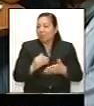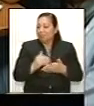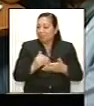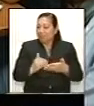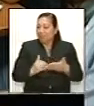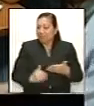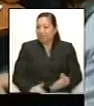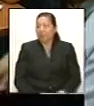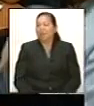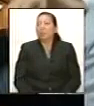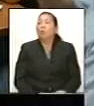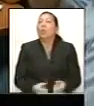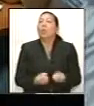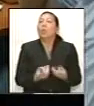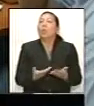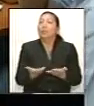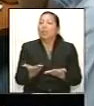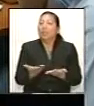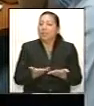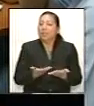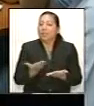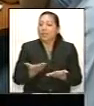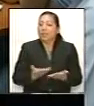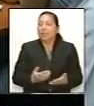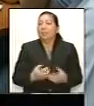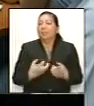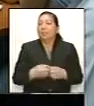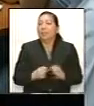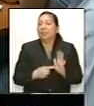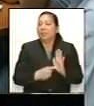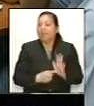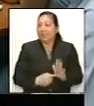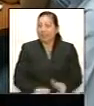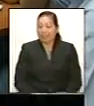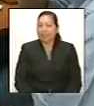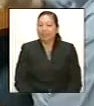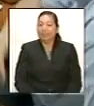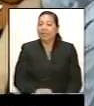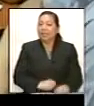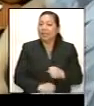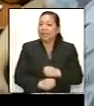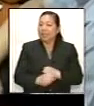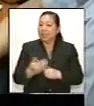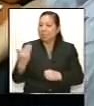específica de cuánto se ha registrado en el presente año y también en el año pasado.